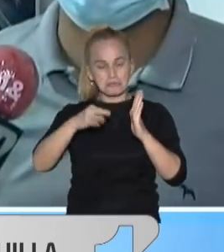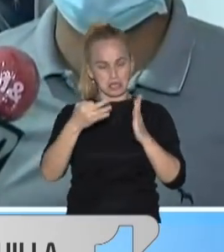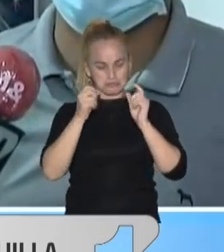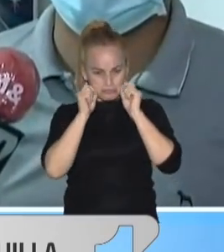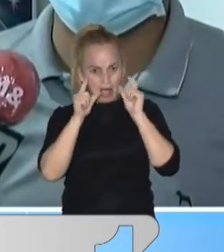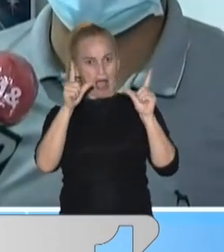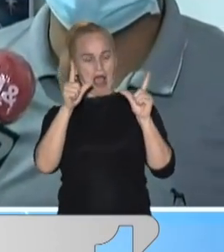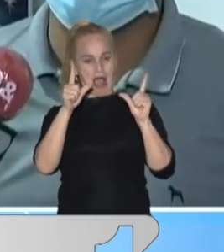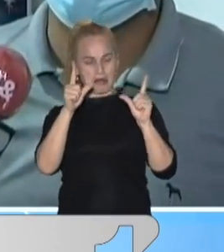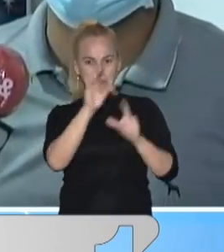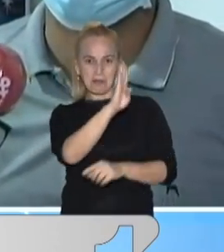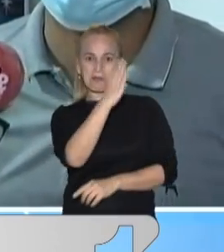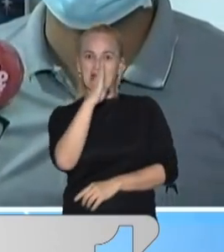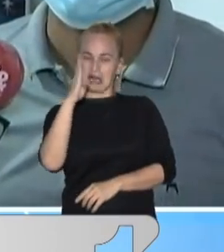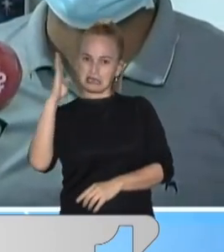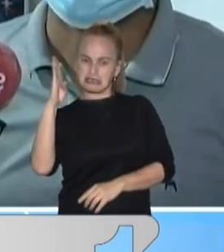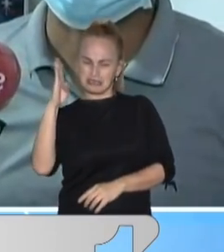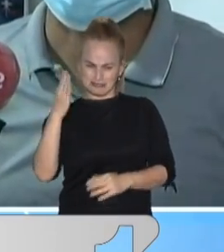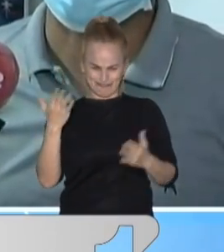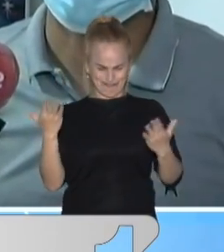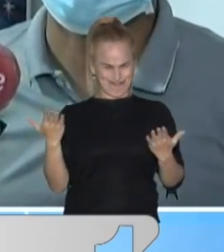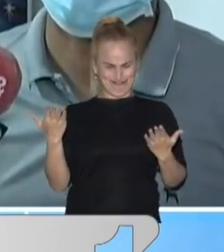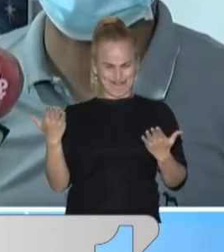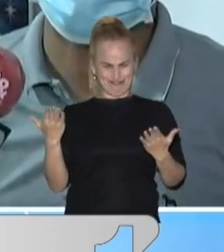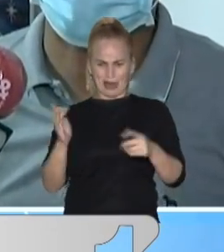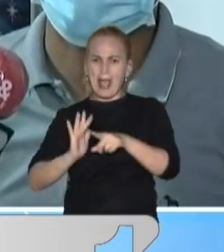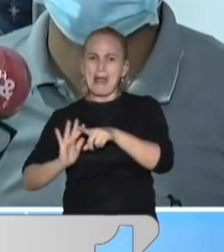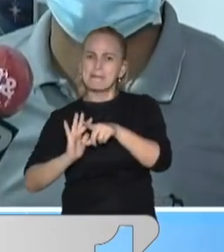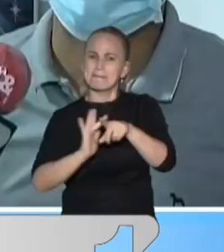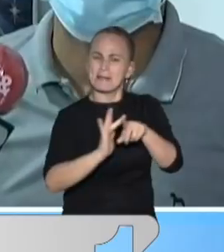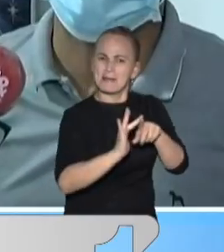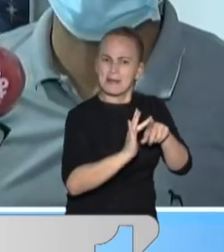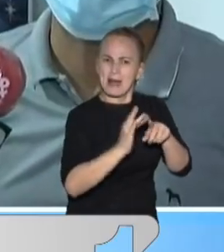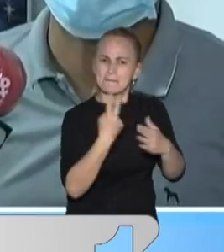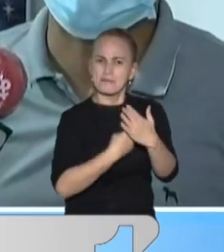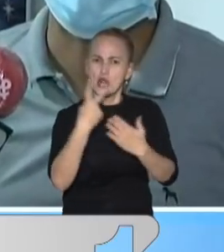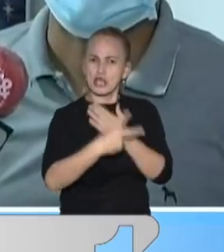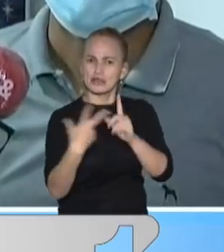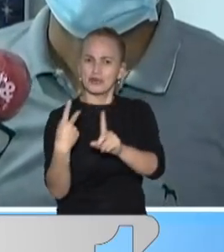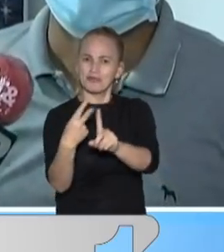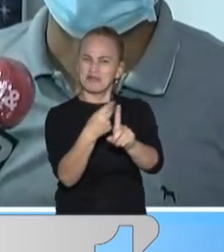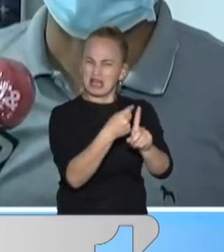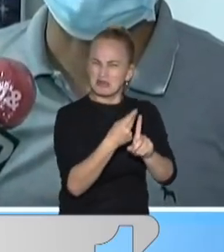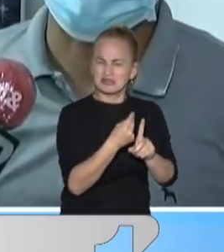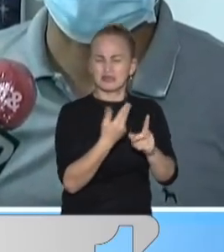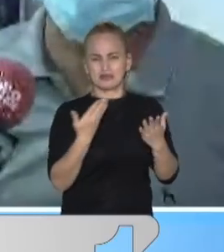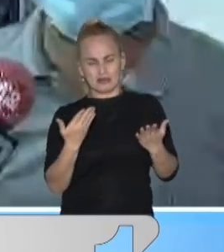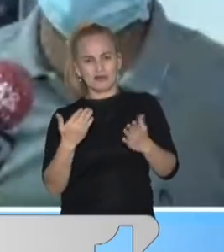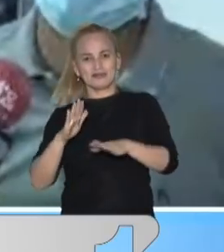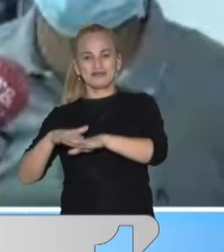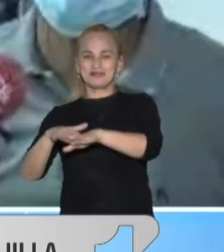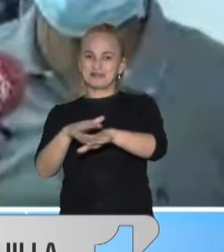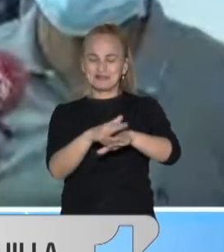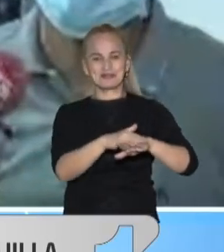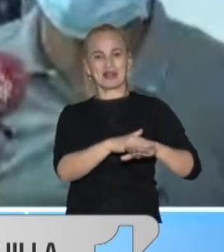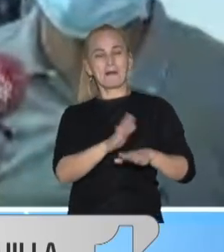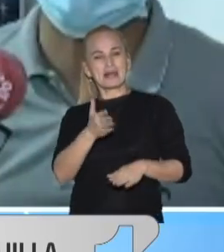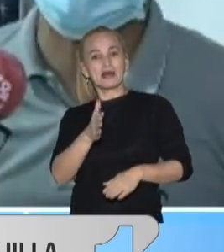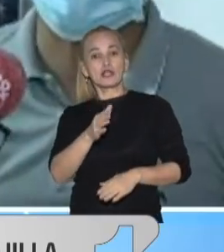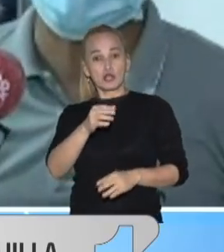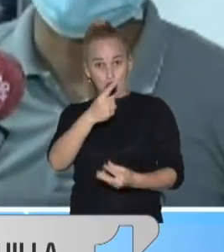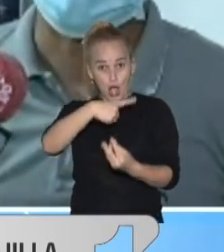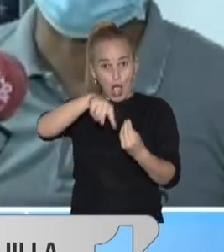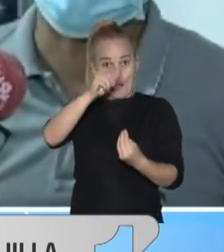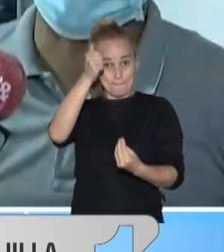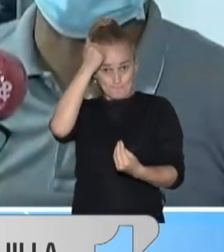sorprendidos en el distrito de Barranquilla con la forma en que se ha implementado este piloto, teniendo en cuenta de que han sido vacunados